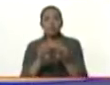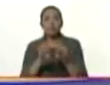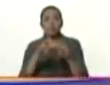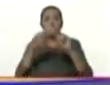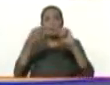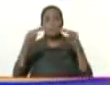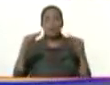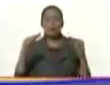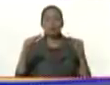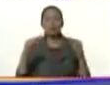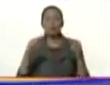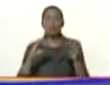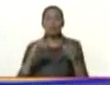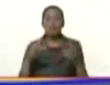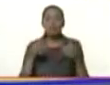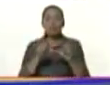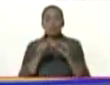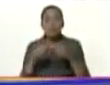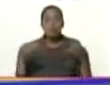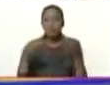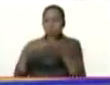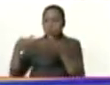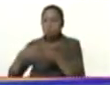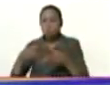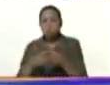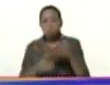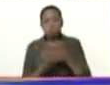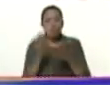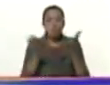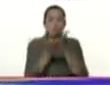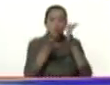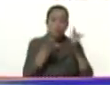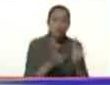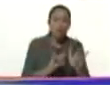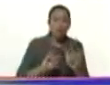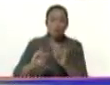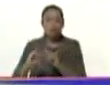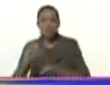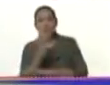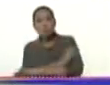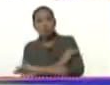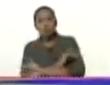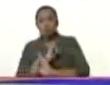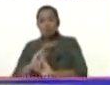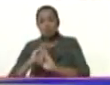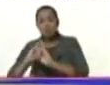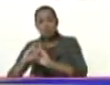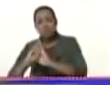que se sigan reuniendo con los estudiantes opositores.